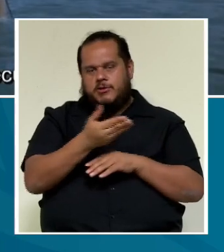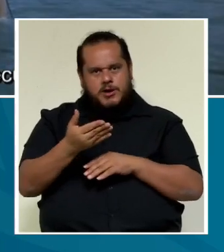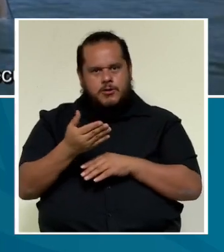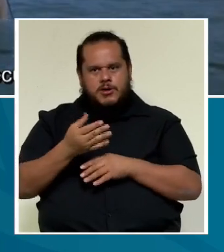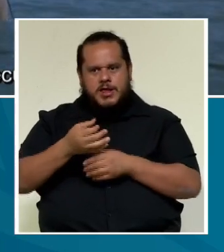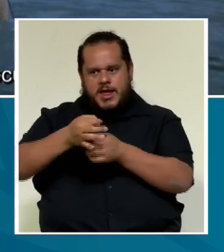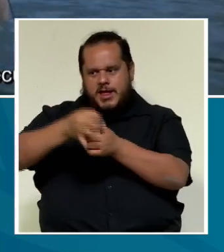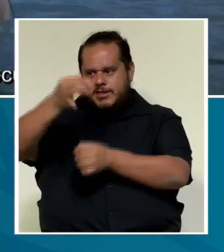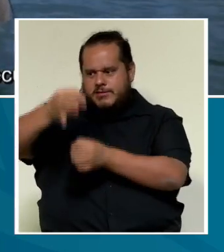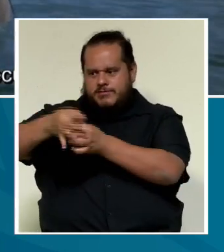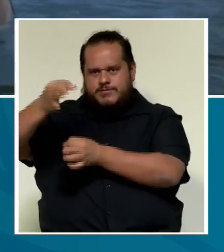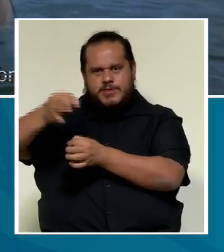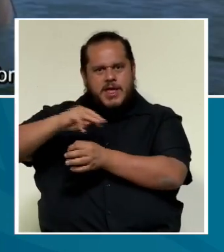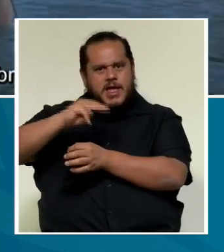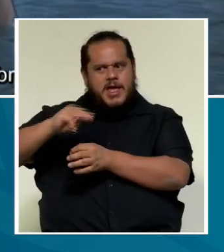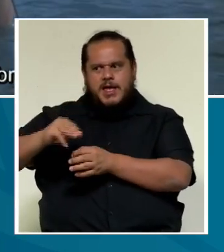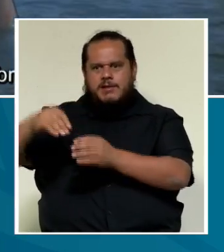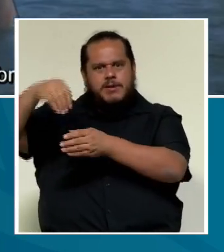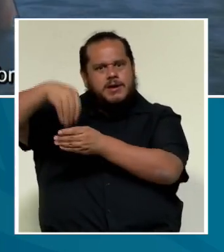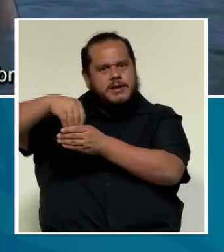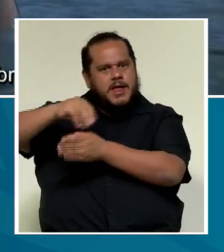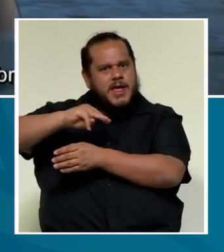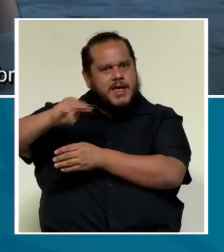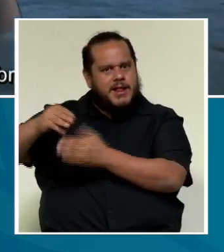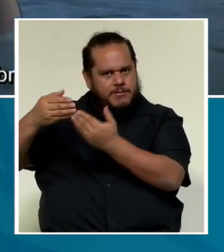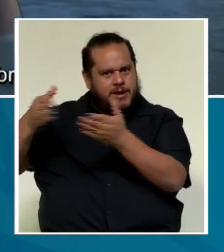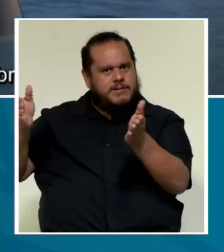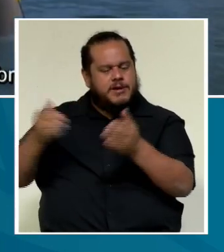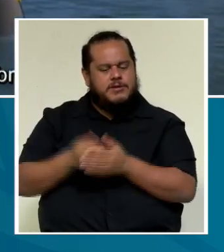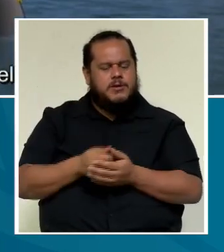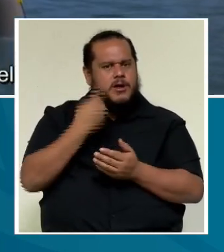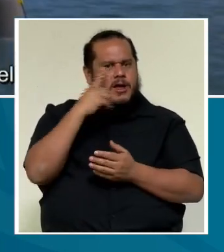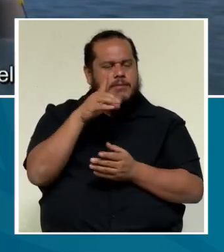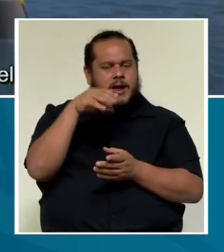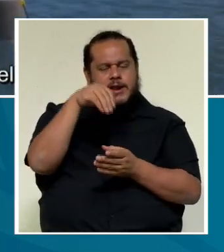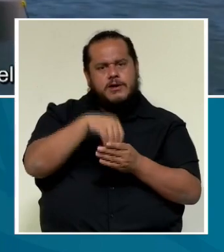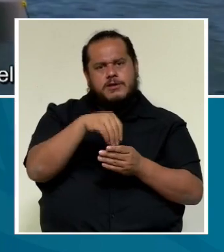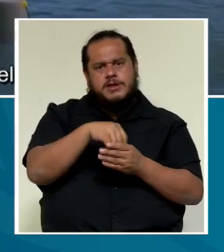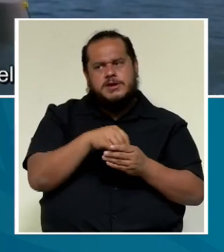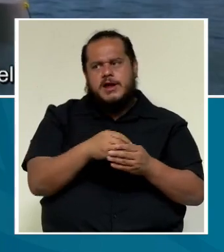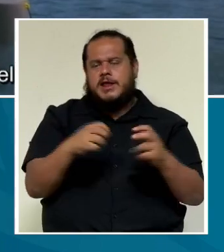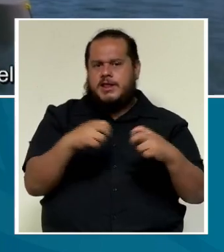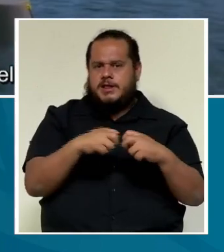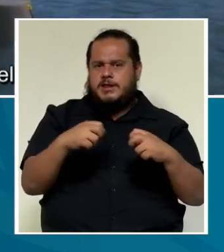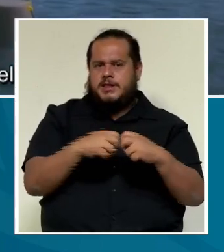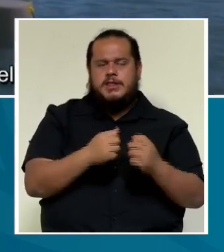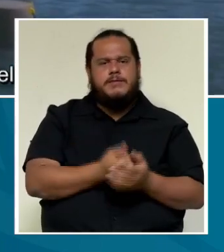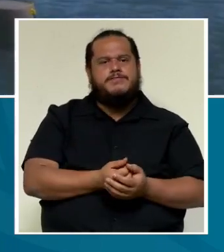colocar un aerogenerador en mar abierto para cosechar electricidad.